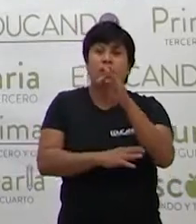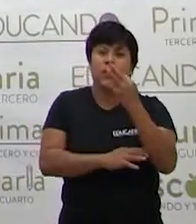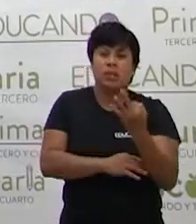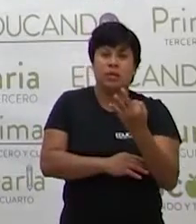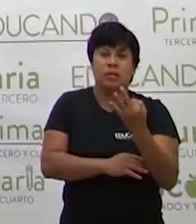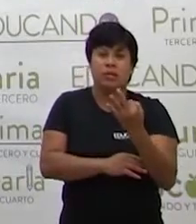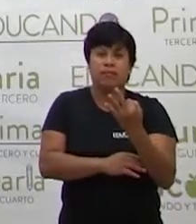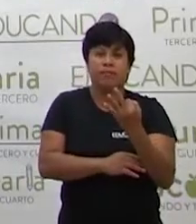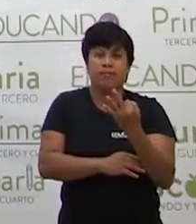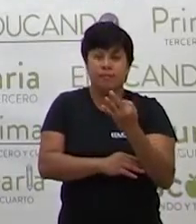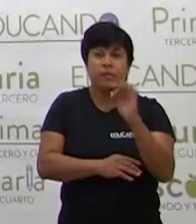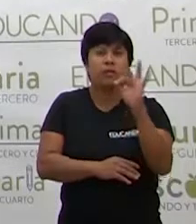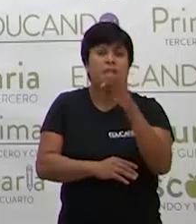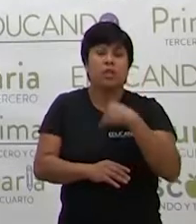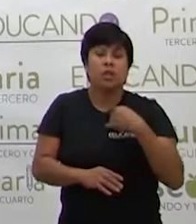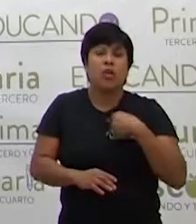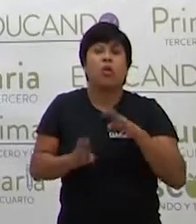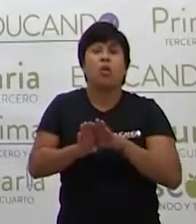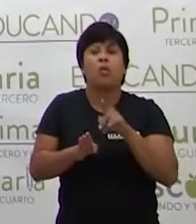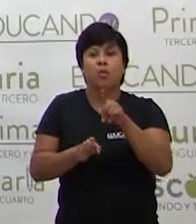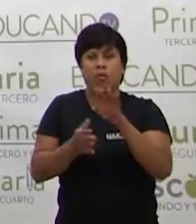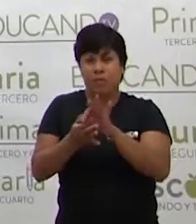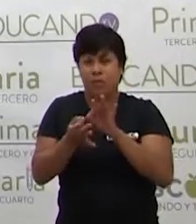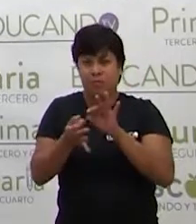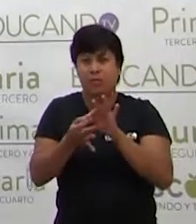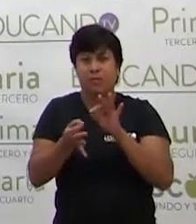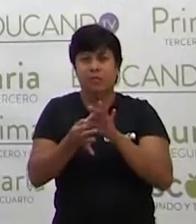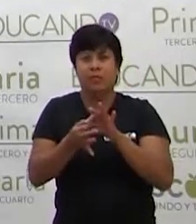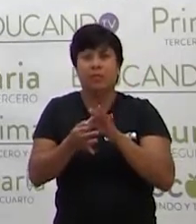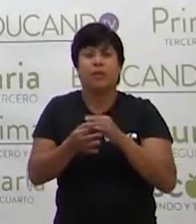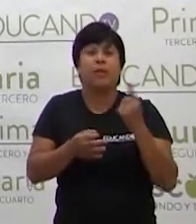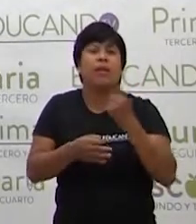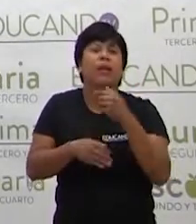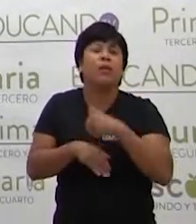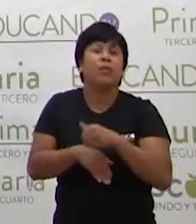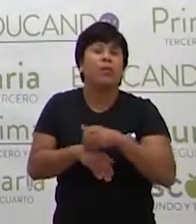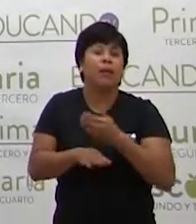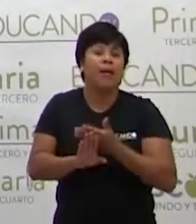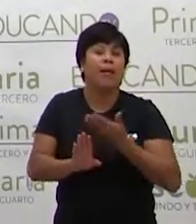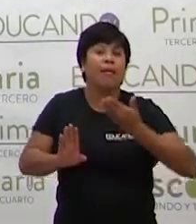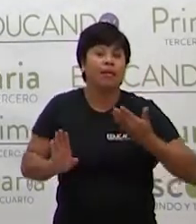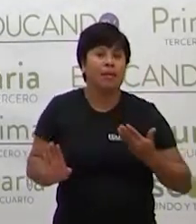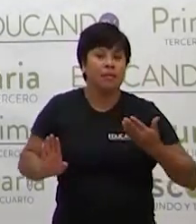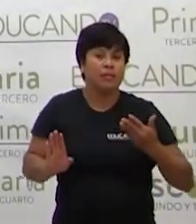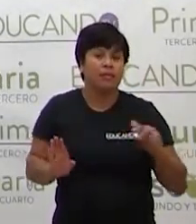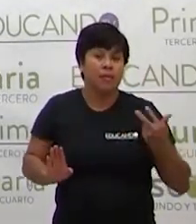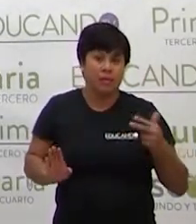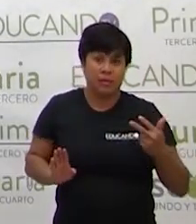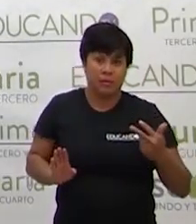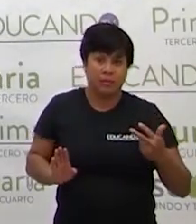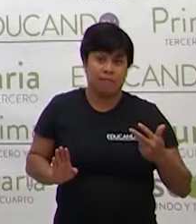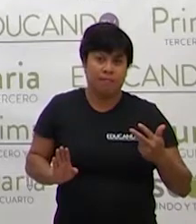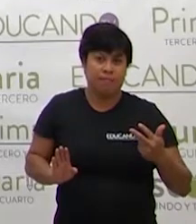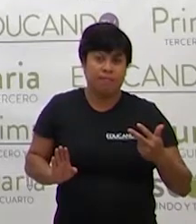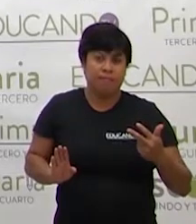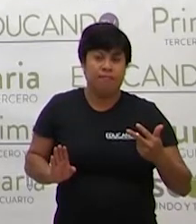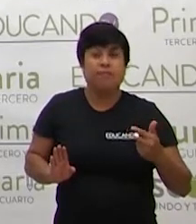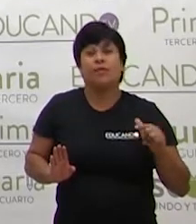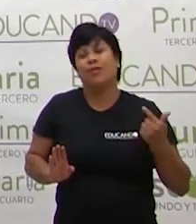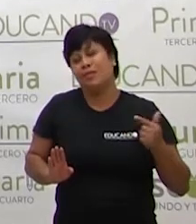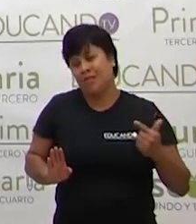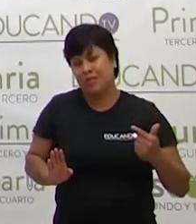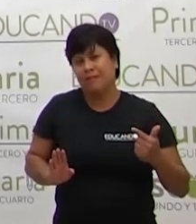3,893. Si yo lo hago como tú lo harías, ¿qué número va antes del 3? Pues el